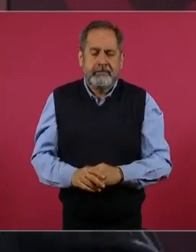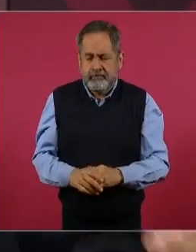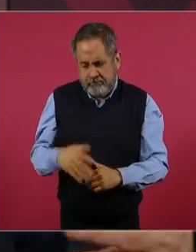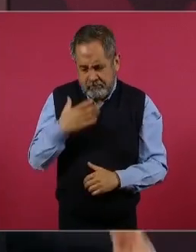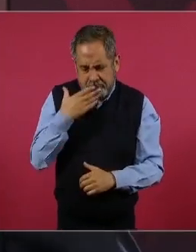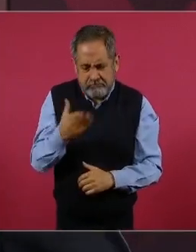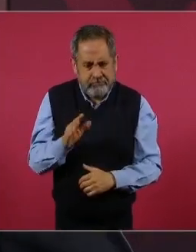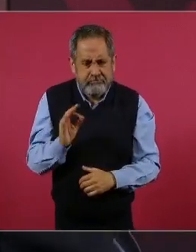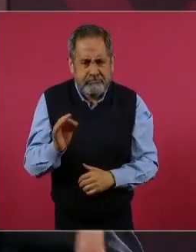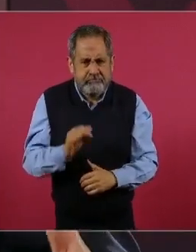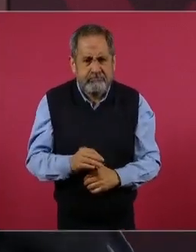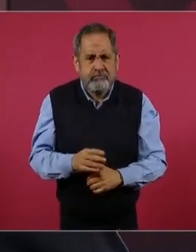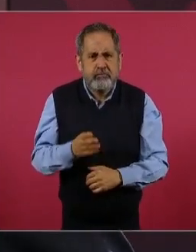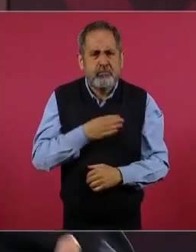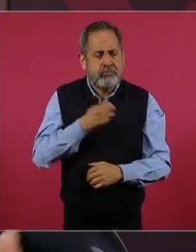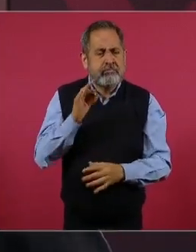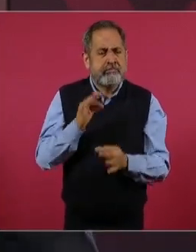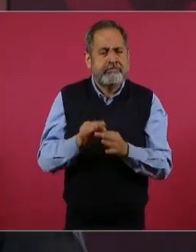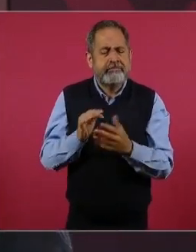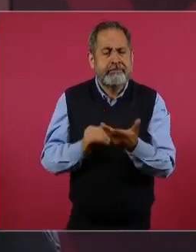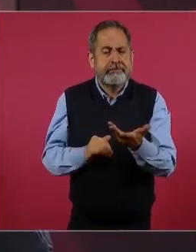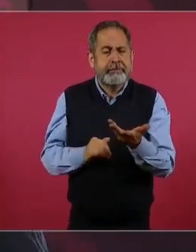Sería un acto